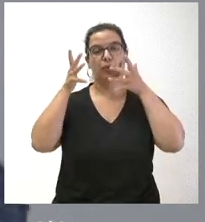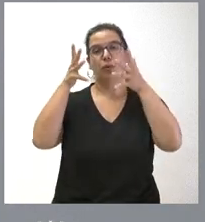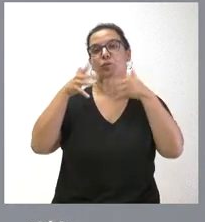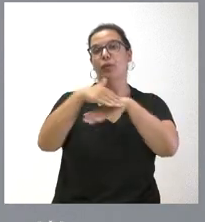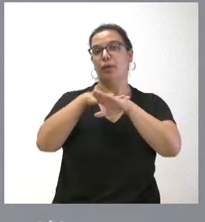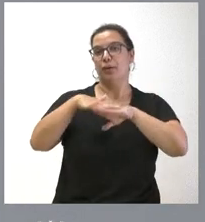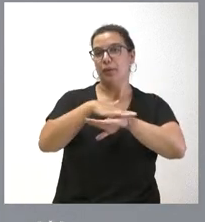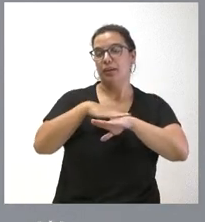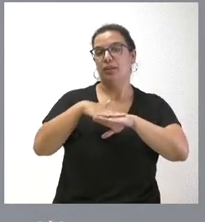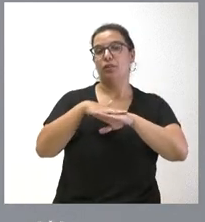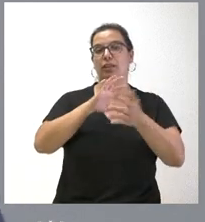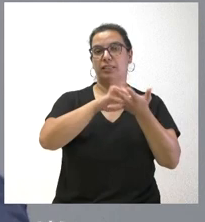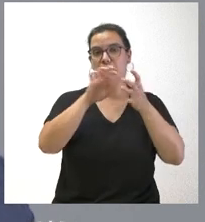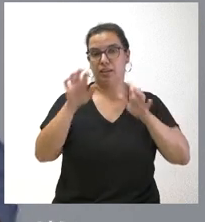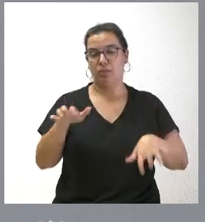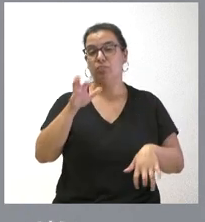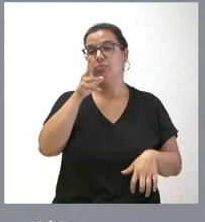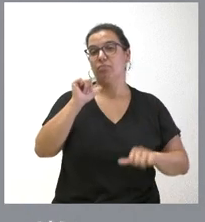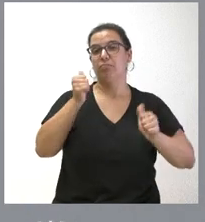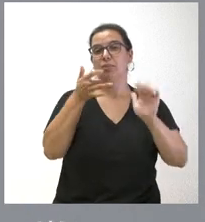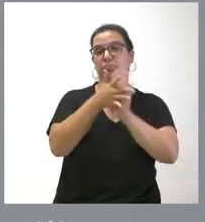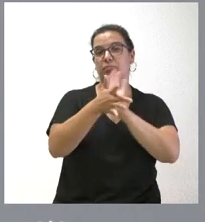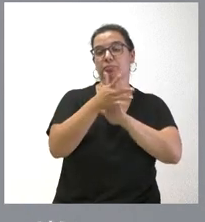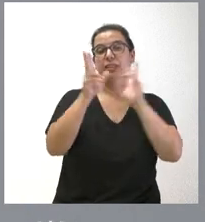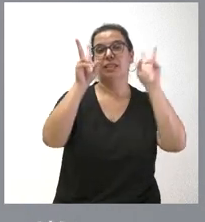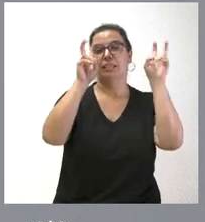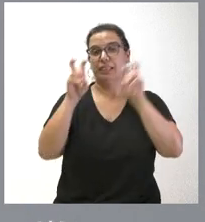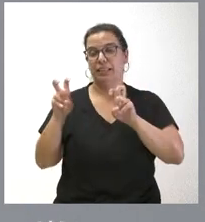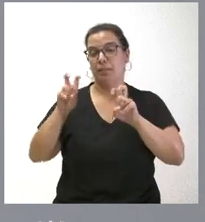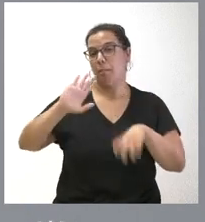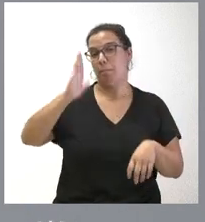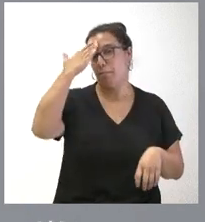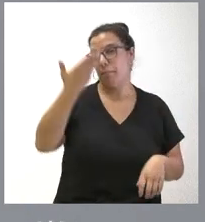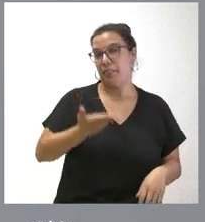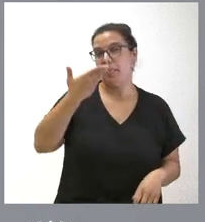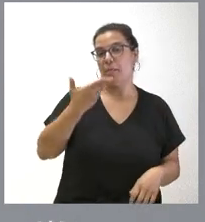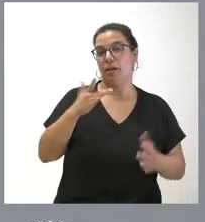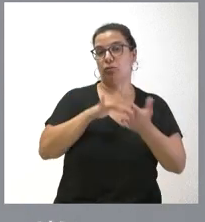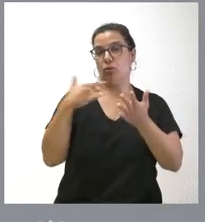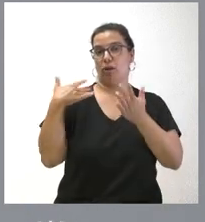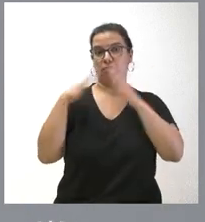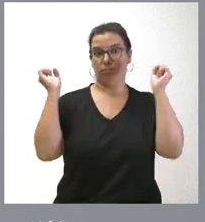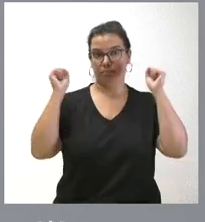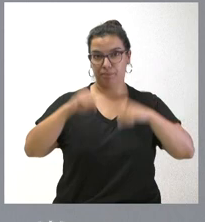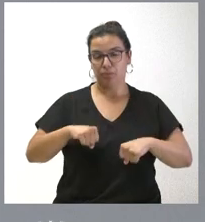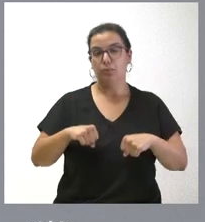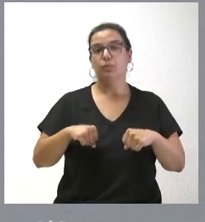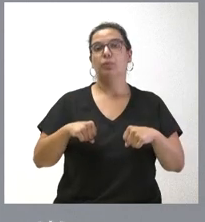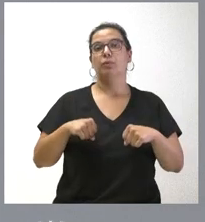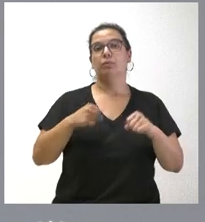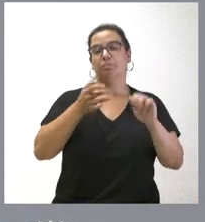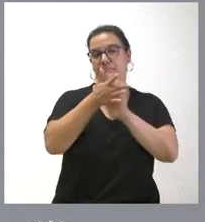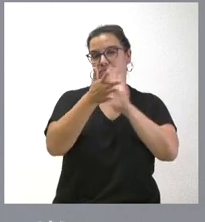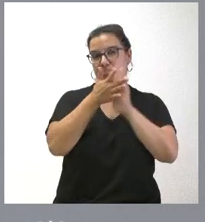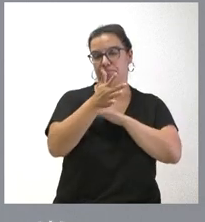de gobierno de Castilla y león y paso a relatarles los principales asuntos que han sido objeto de acuerdo